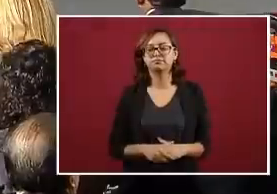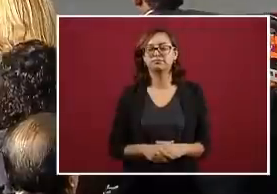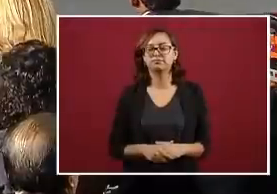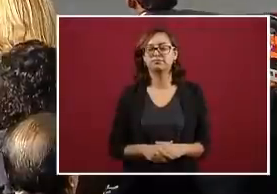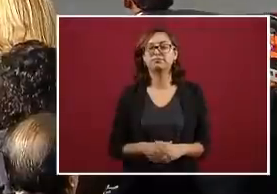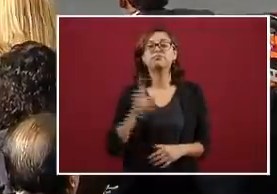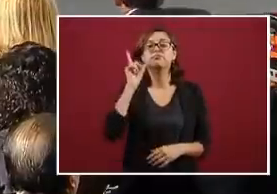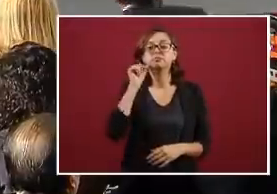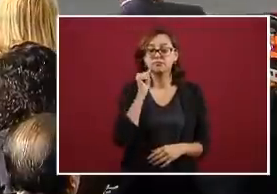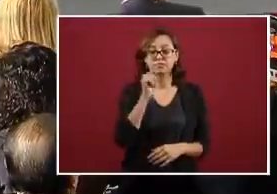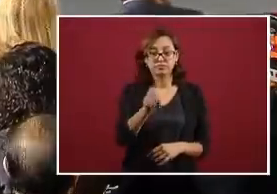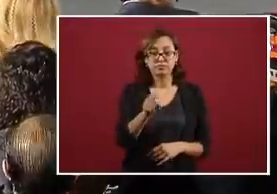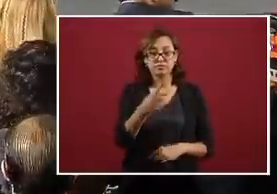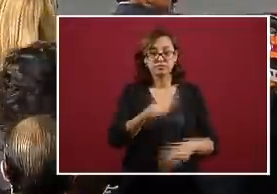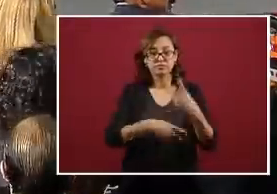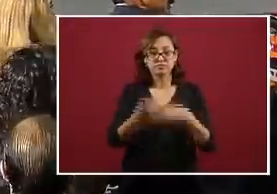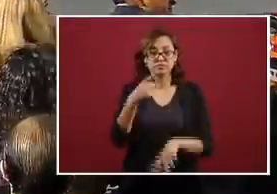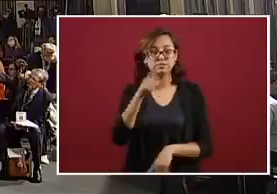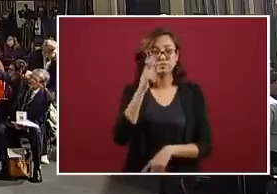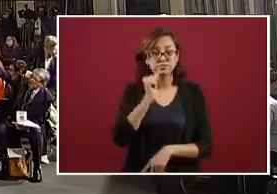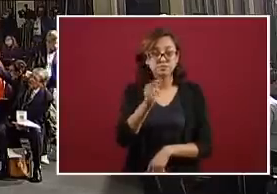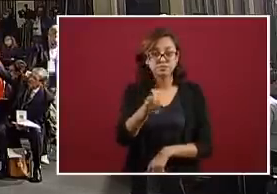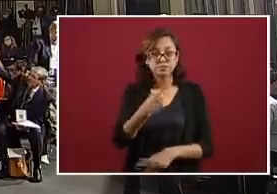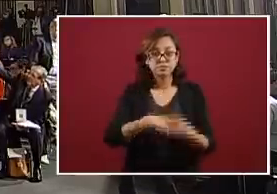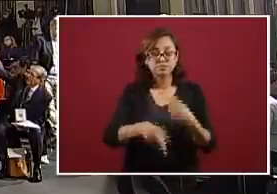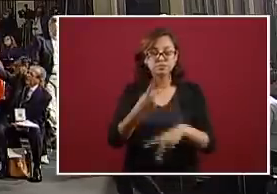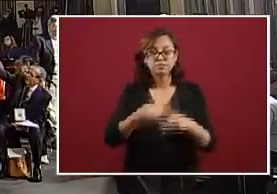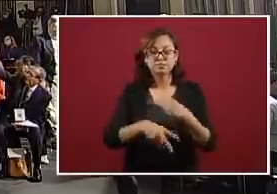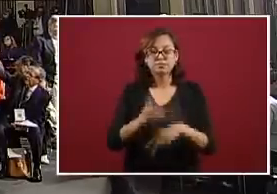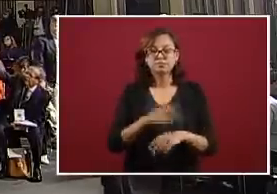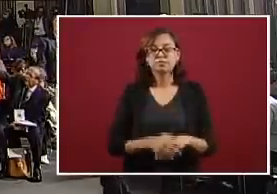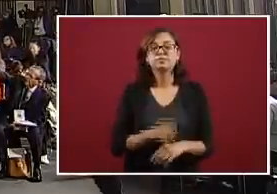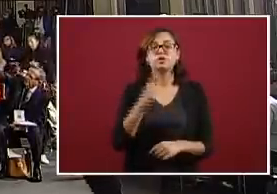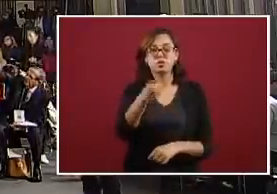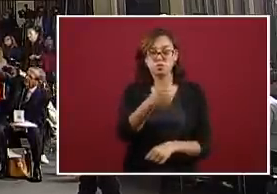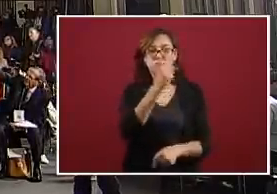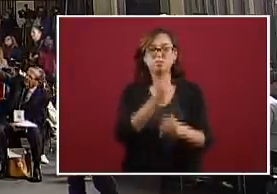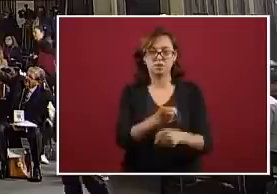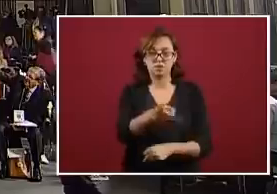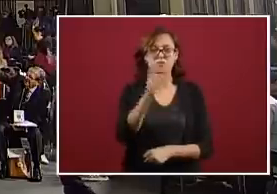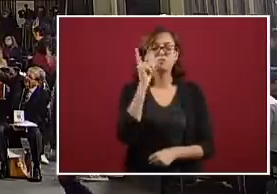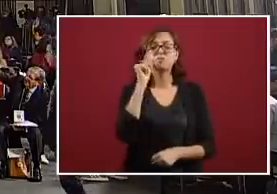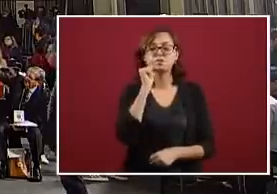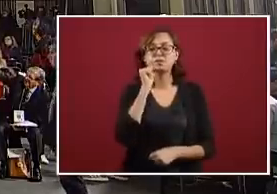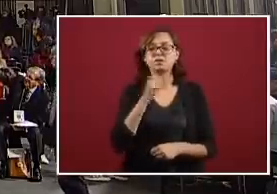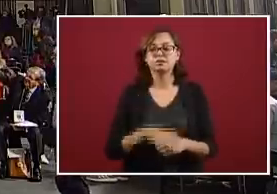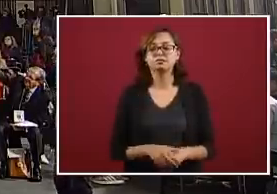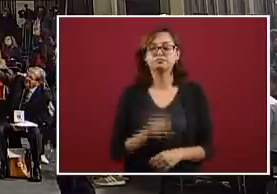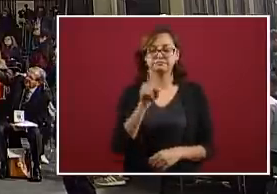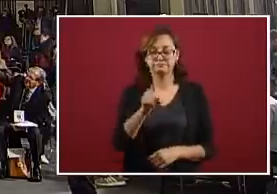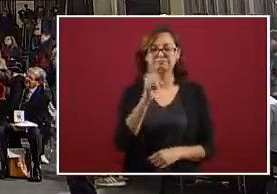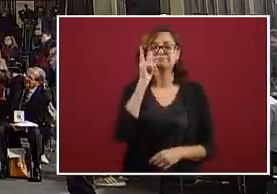¿Vas a estar mañana? Mañana. Y eres la primera. La